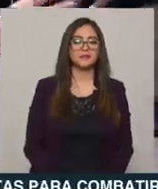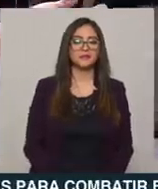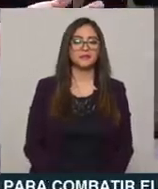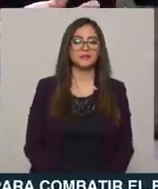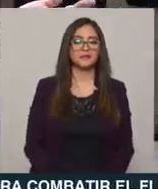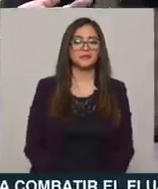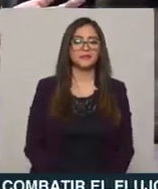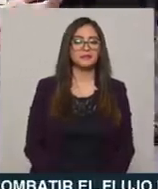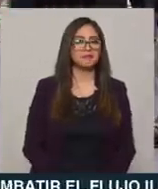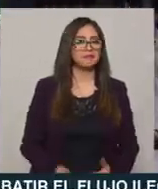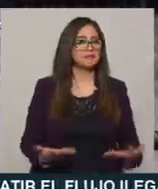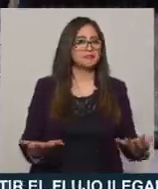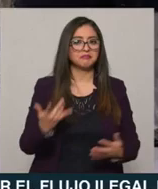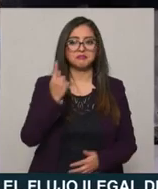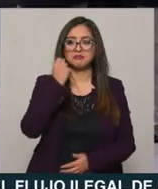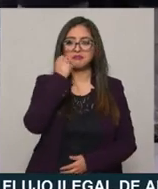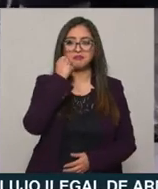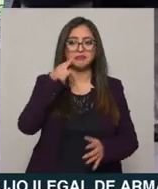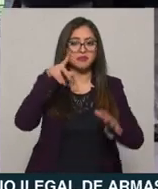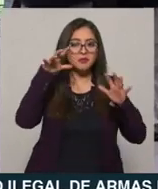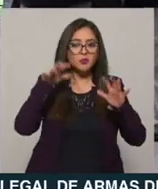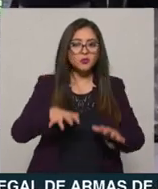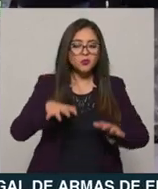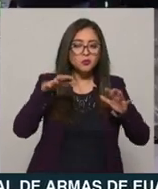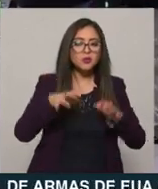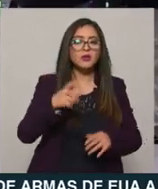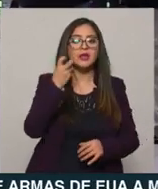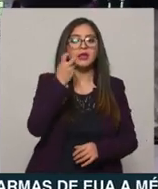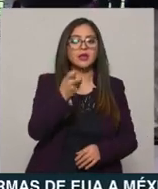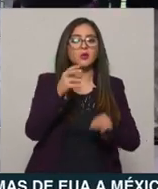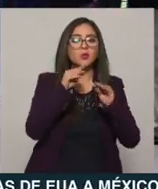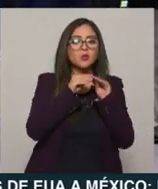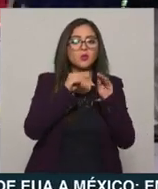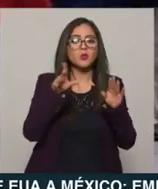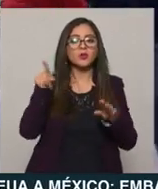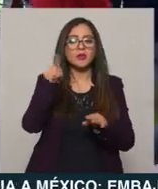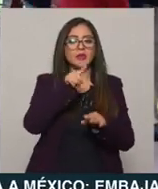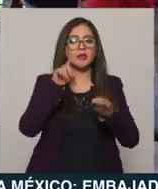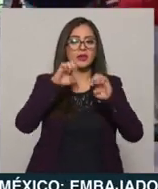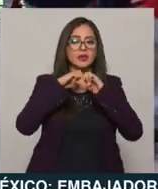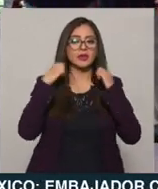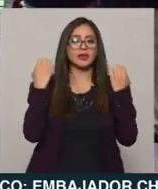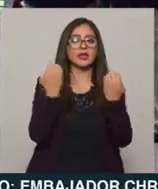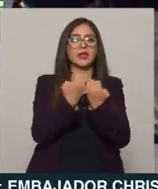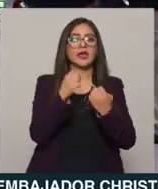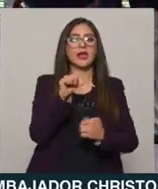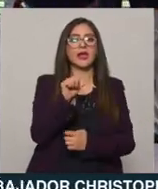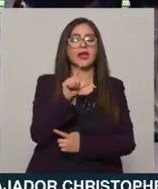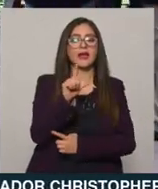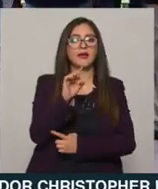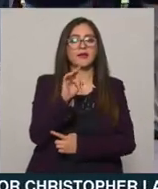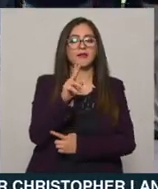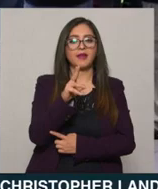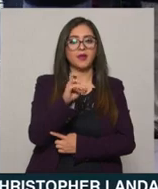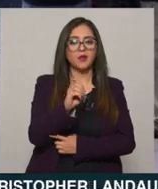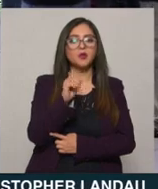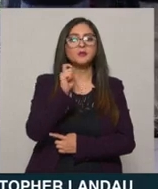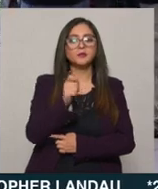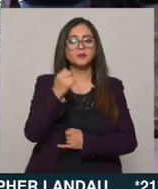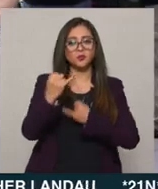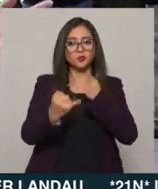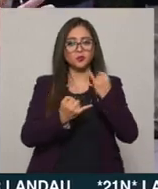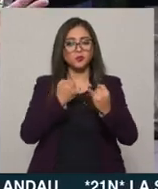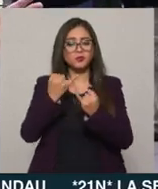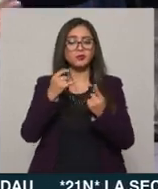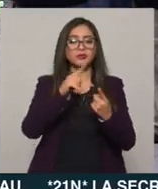Y sin importar la lluvia, así es como se vivió el ambiente en el estadio Alfredo Harpelú en este juego 6 de los playoffs